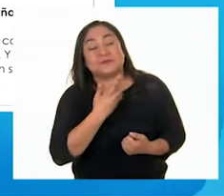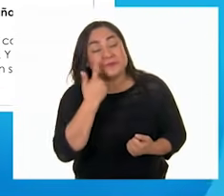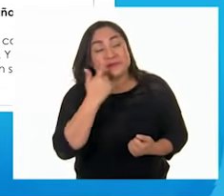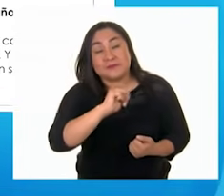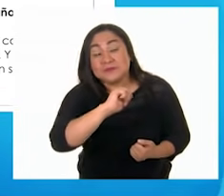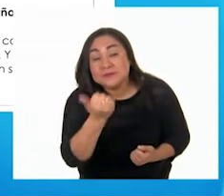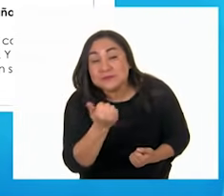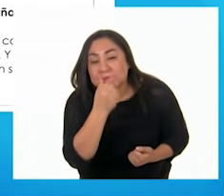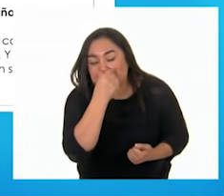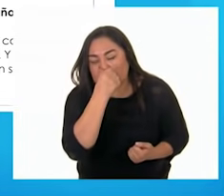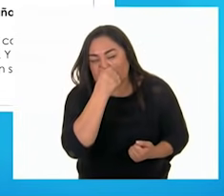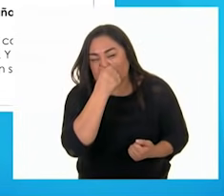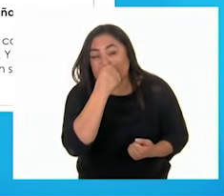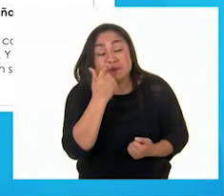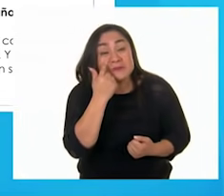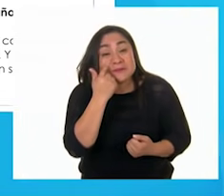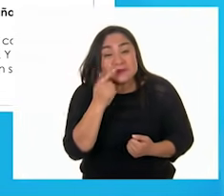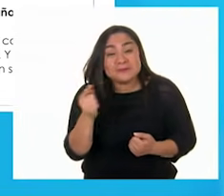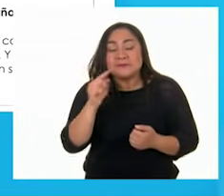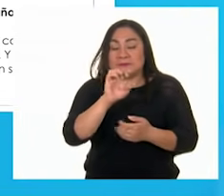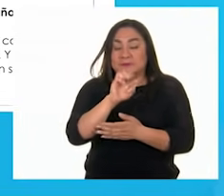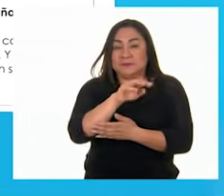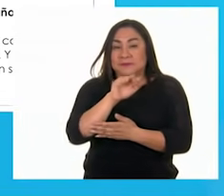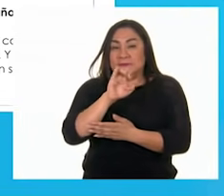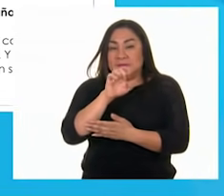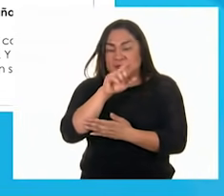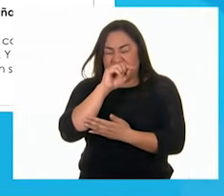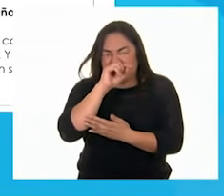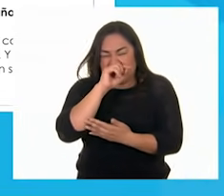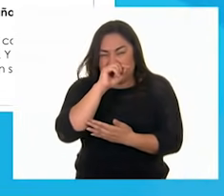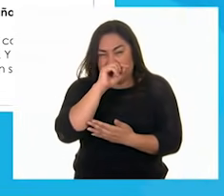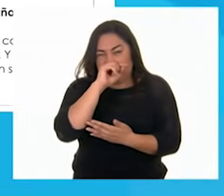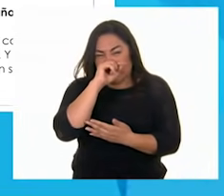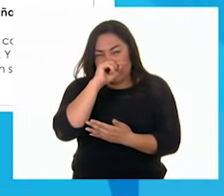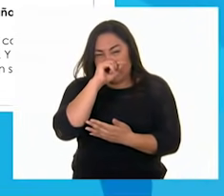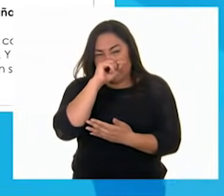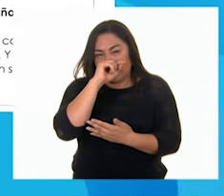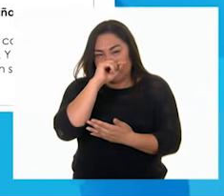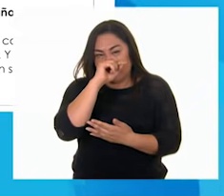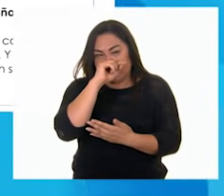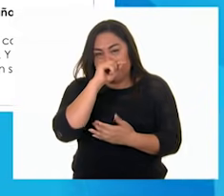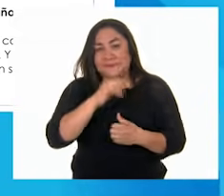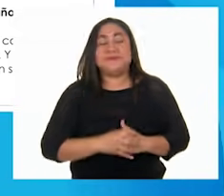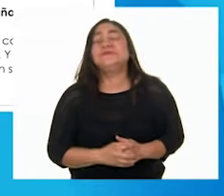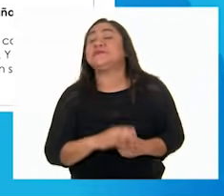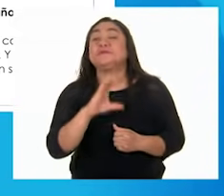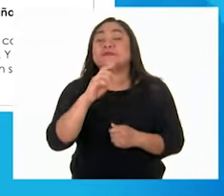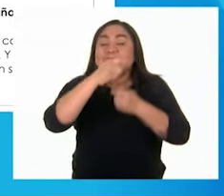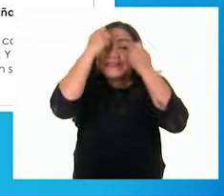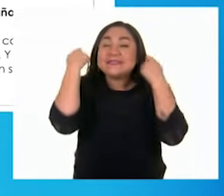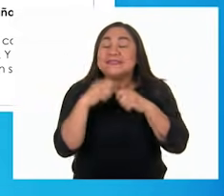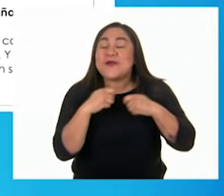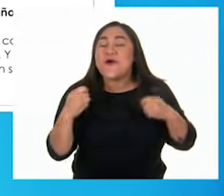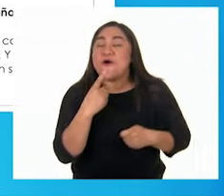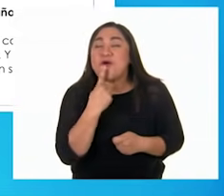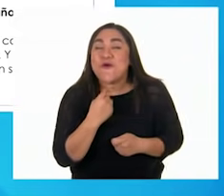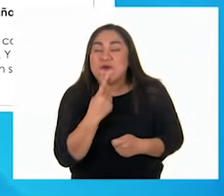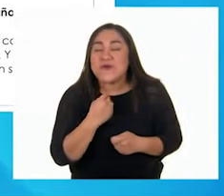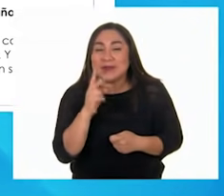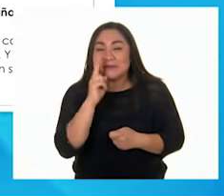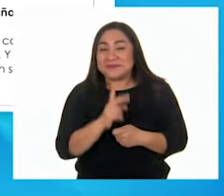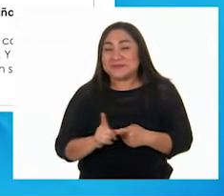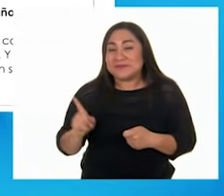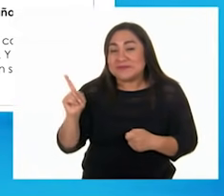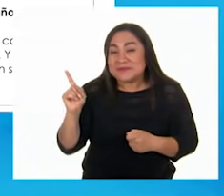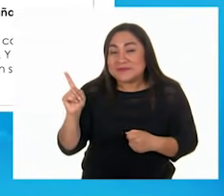bien, porque Emanuel, gracias Emanuel, realizaste un excelente trabajo. Caperucita Roja, y ahí viene la imagen